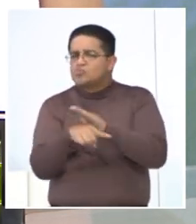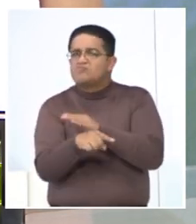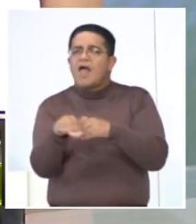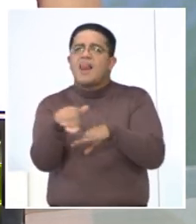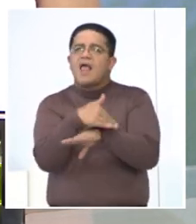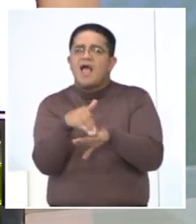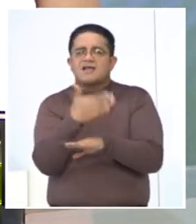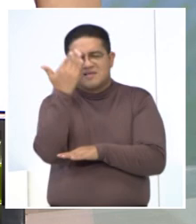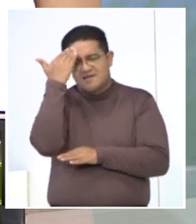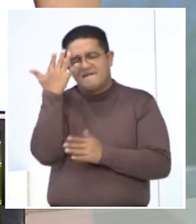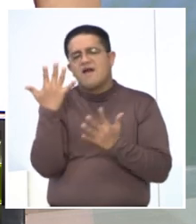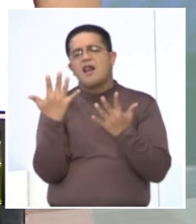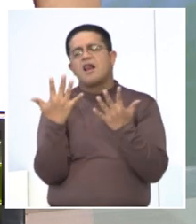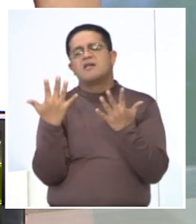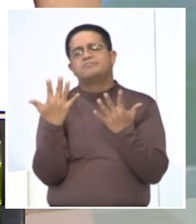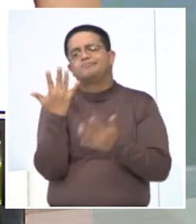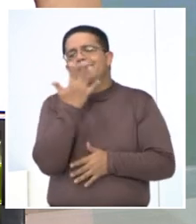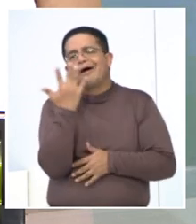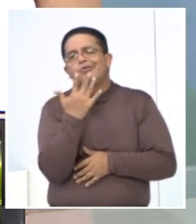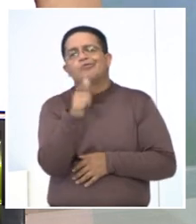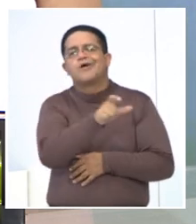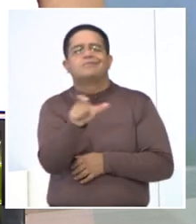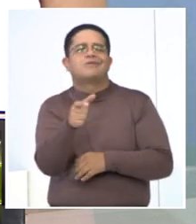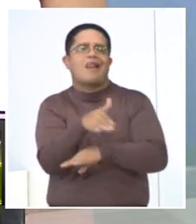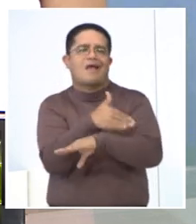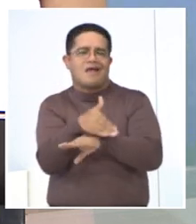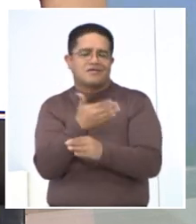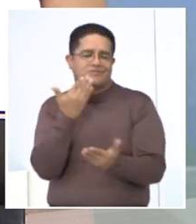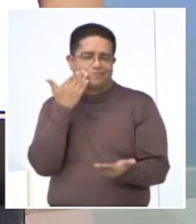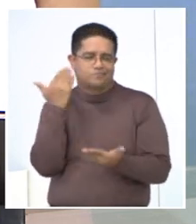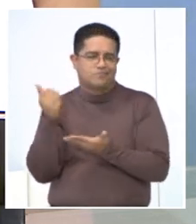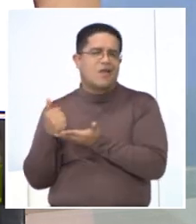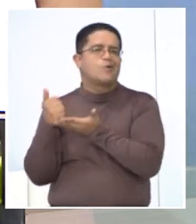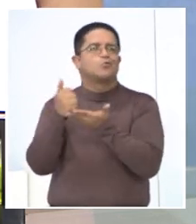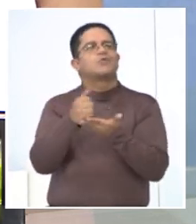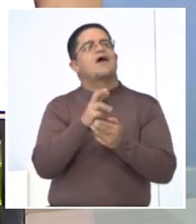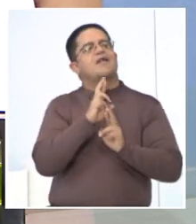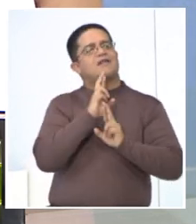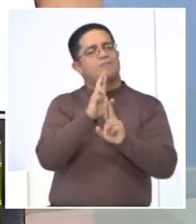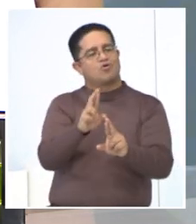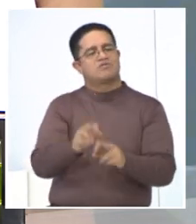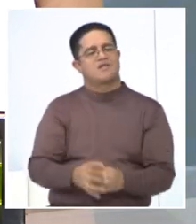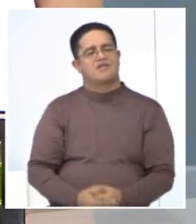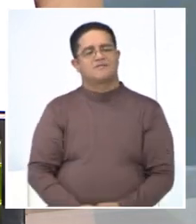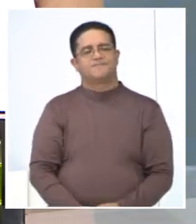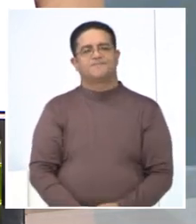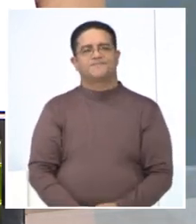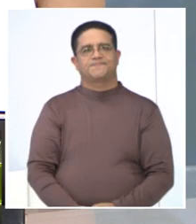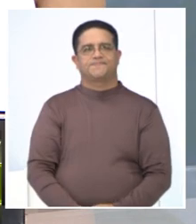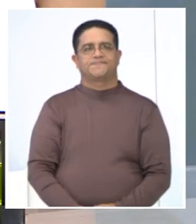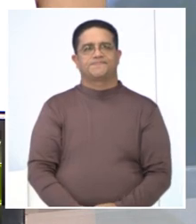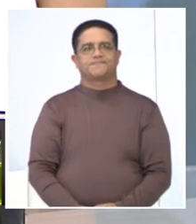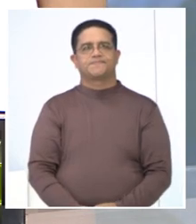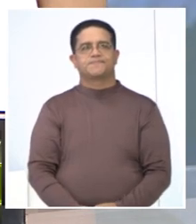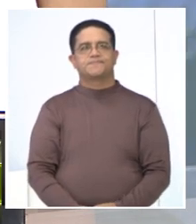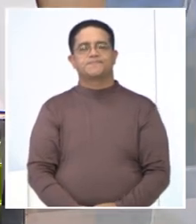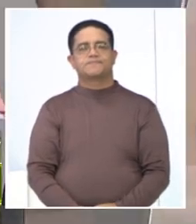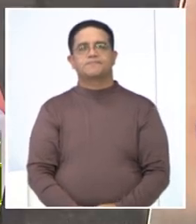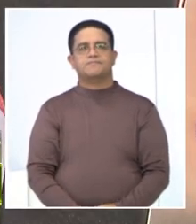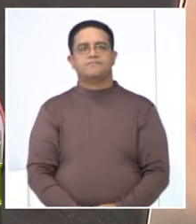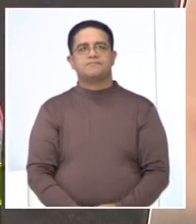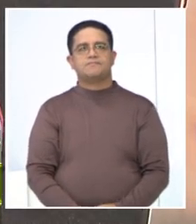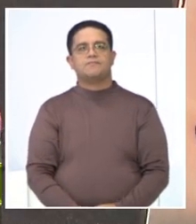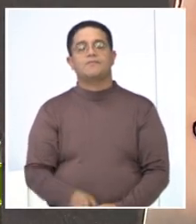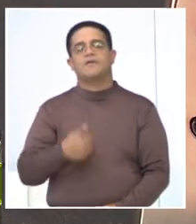cuáles son las dudas más frecuentes que existen sobre este tema. Vamos a ayudar a responder las interrogantes de la audiencia.